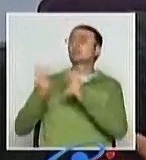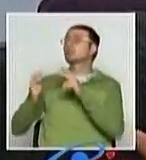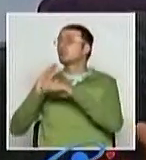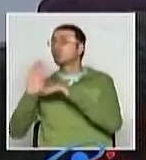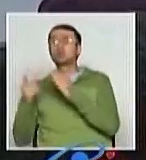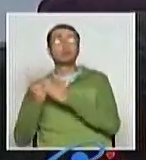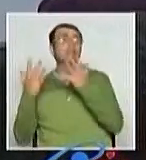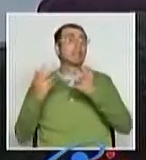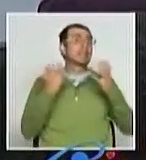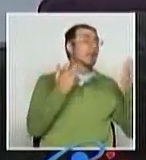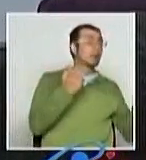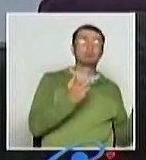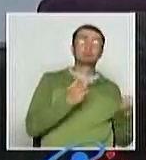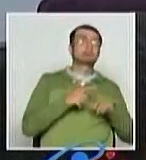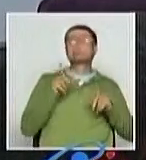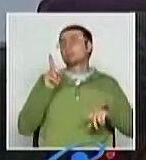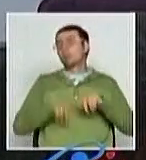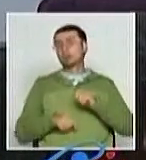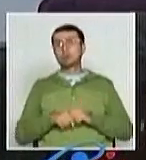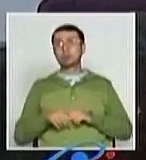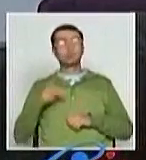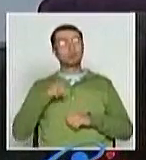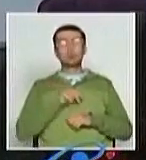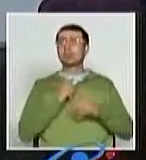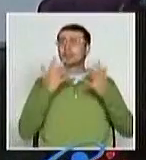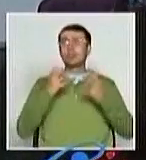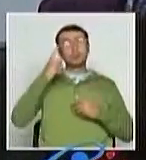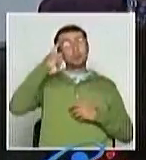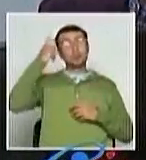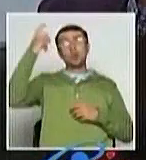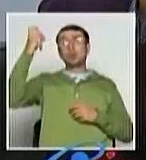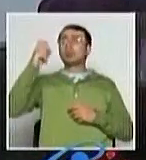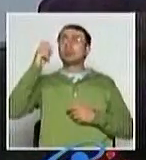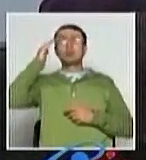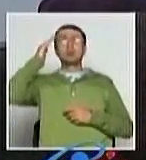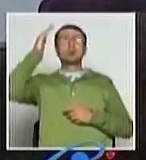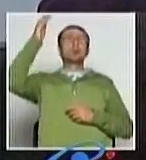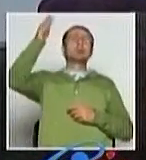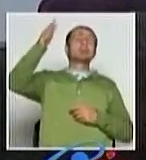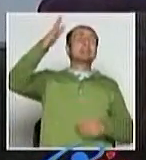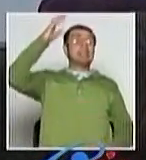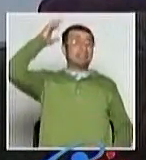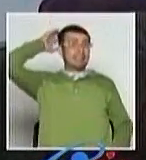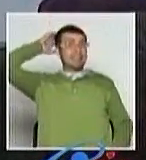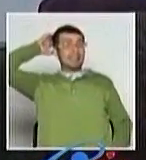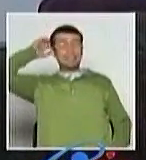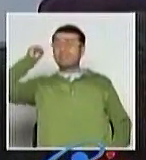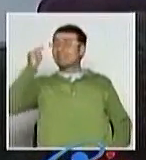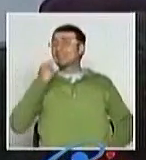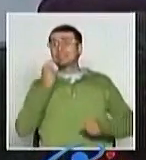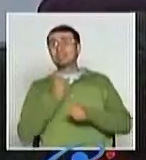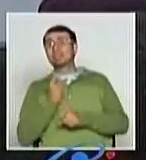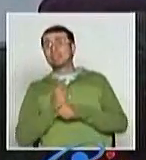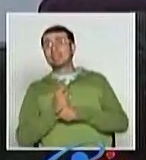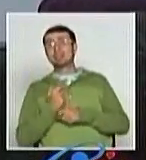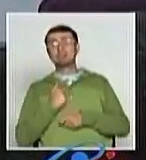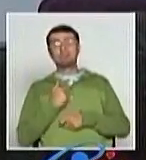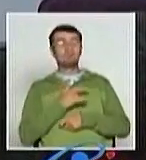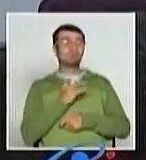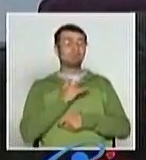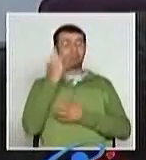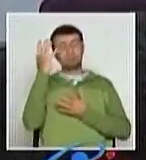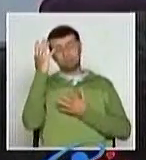posible cuando nosotros queremos unos sueños y unas metas muy grandes y no somos capaz de cumplirla Entonces nos sentimos fracasados ent